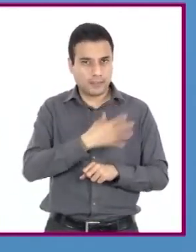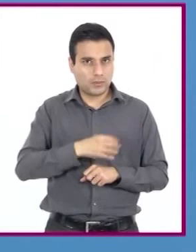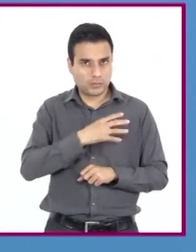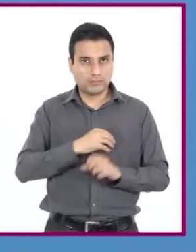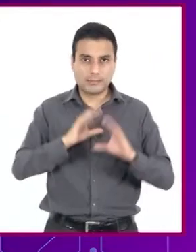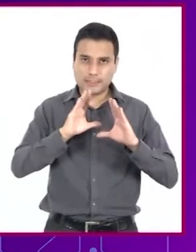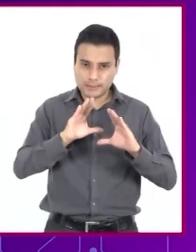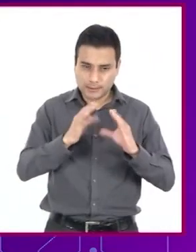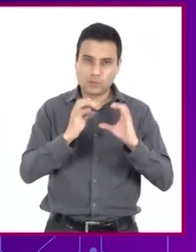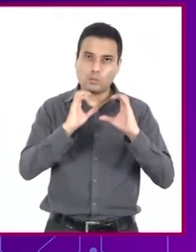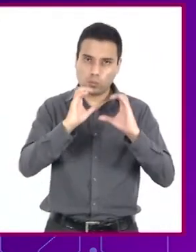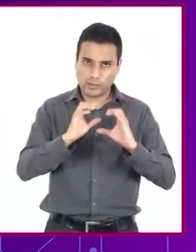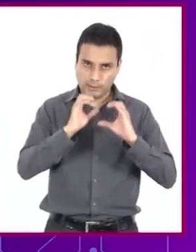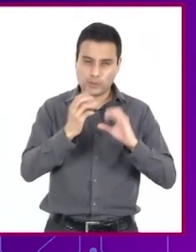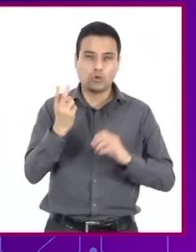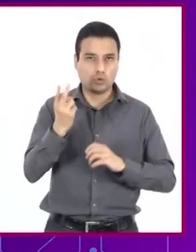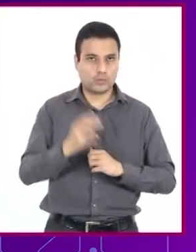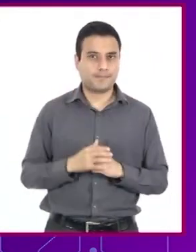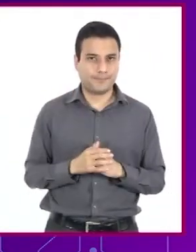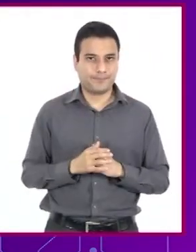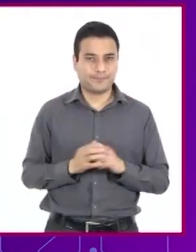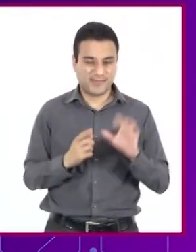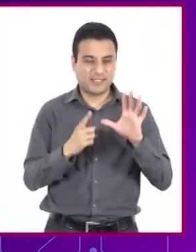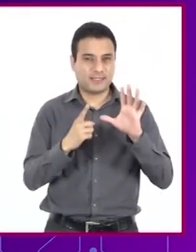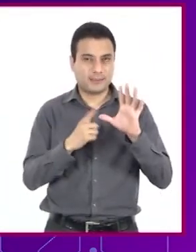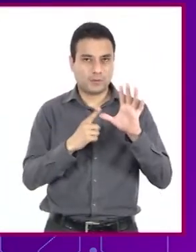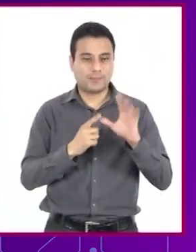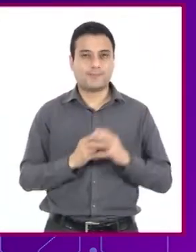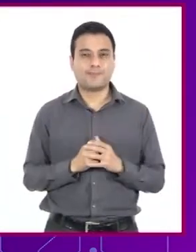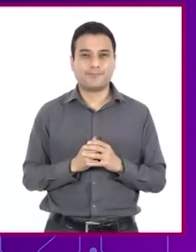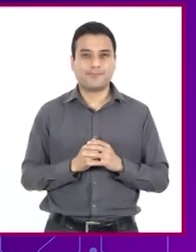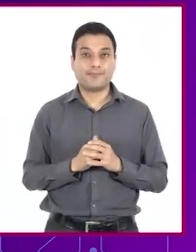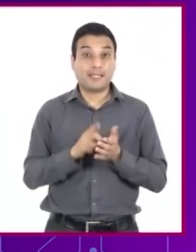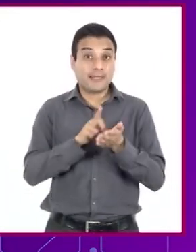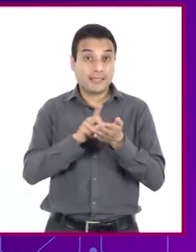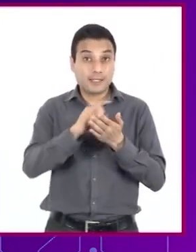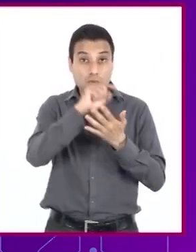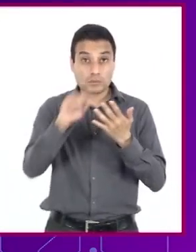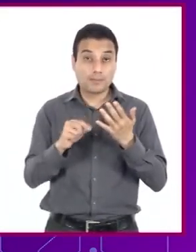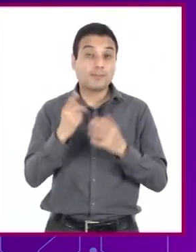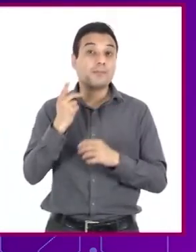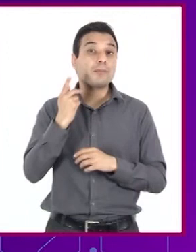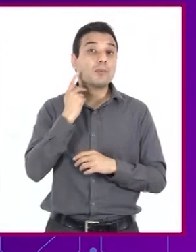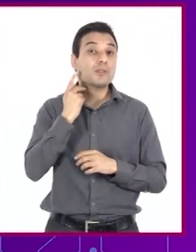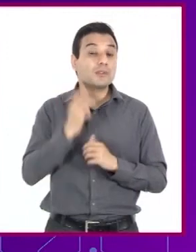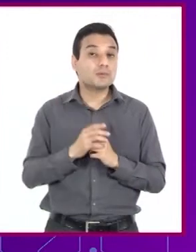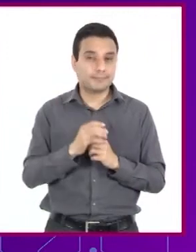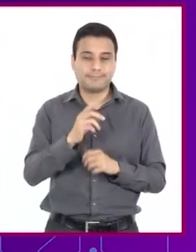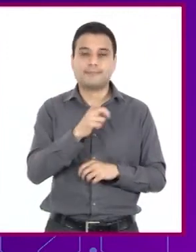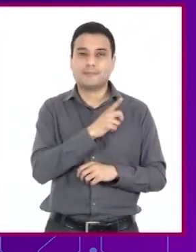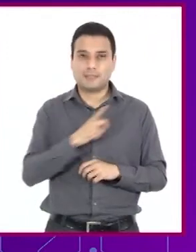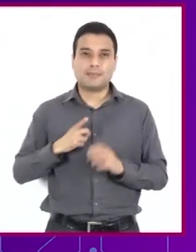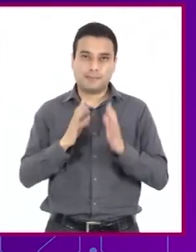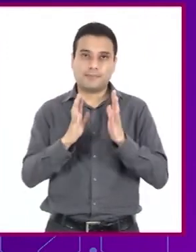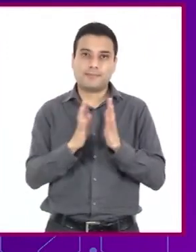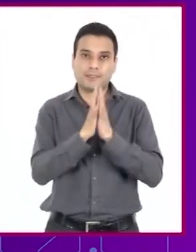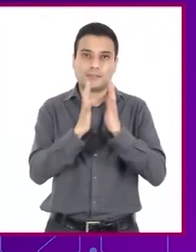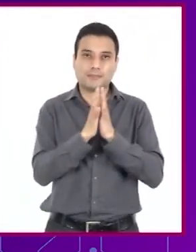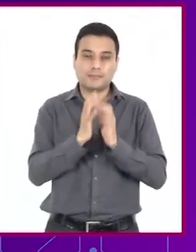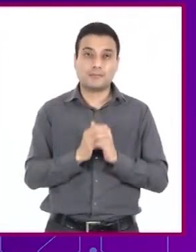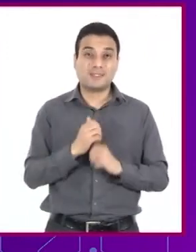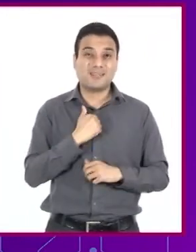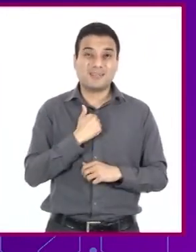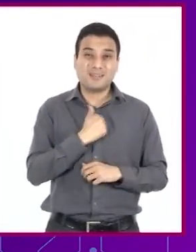hijas e hijos. 5. Ejercer los derechos políticos Por desgracia, las mujeres